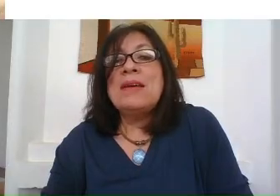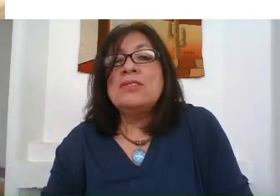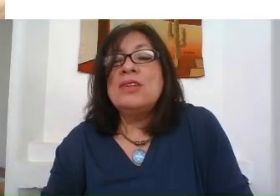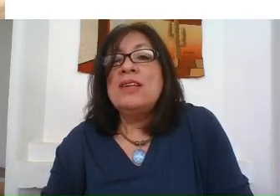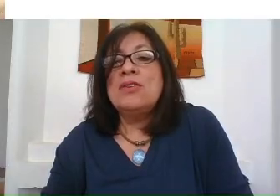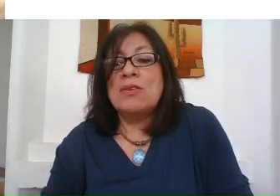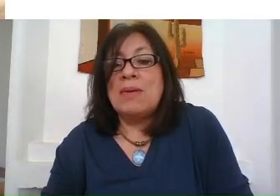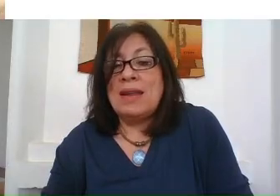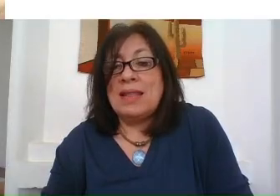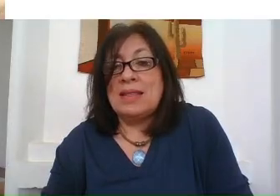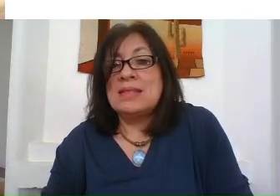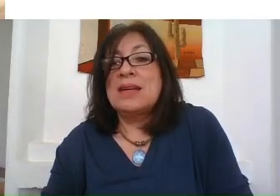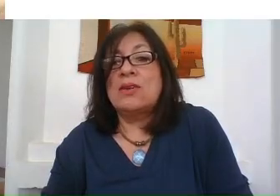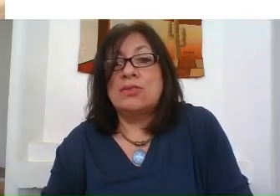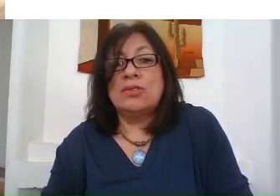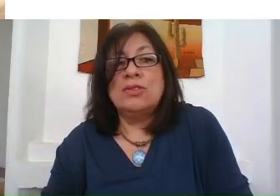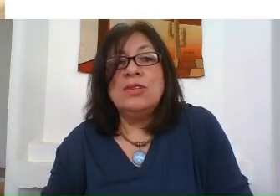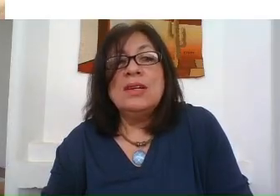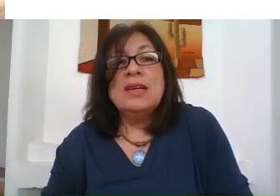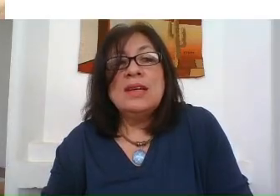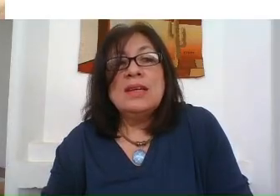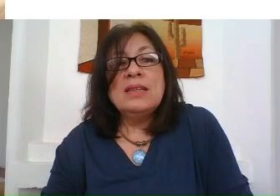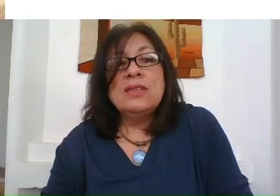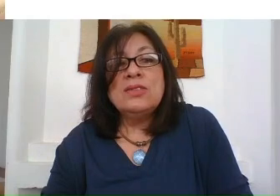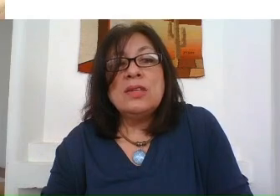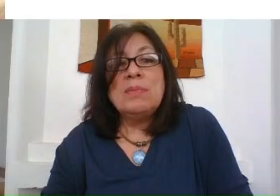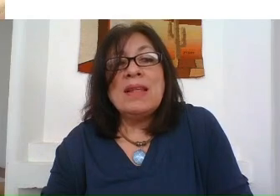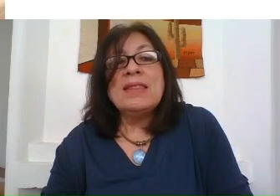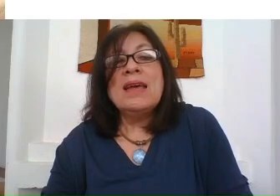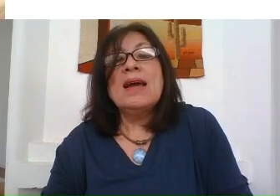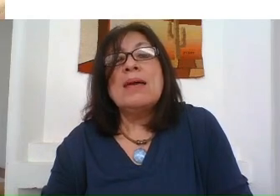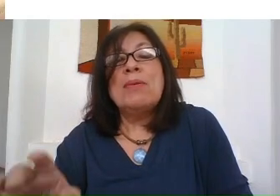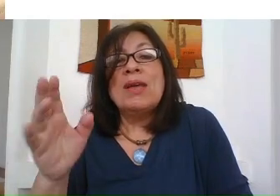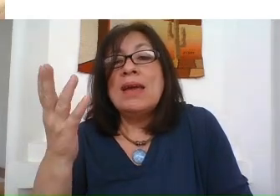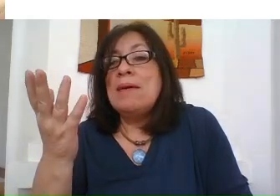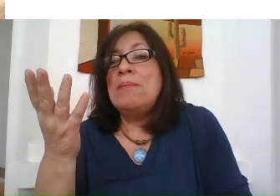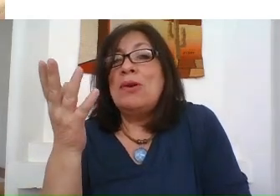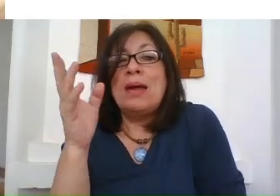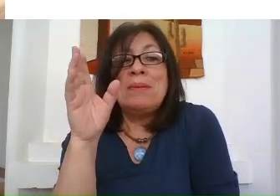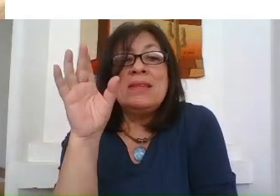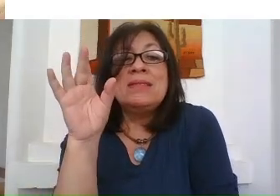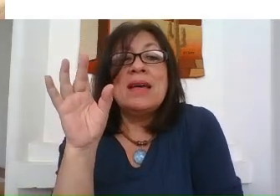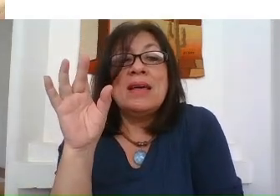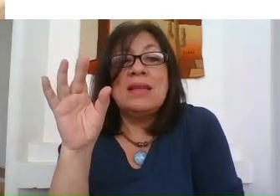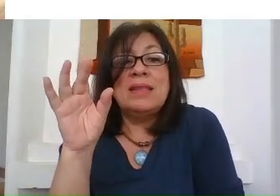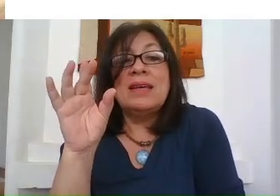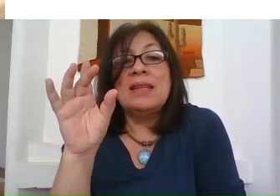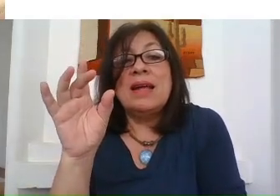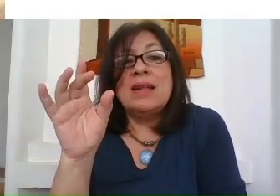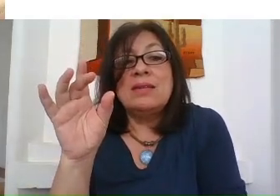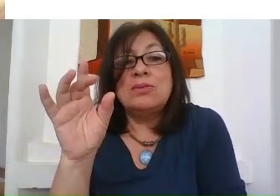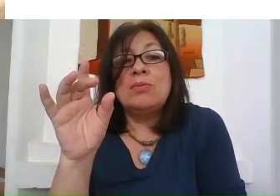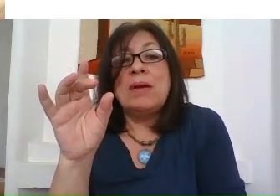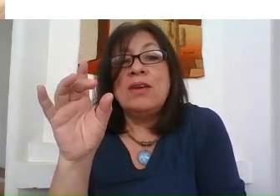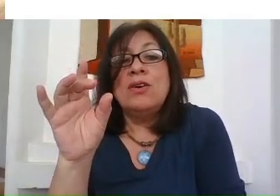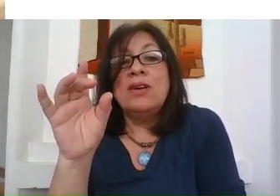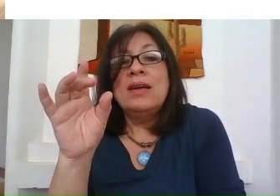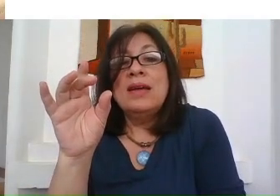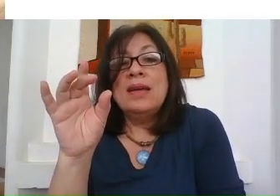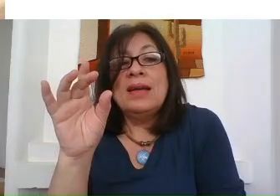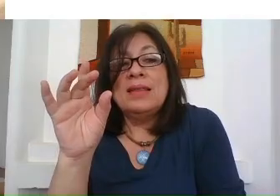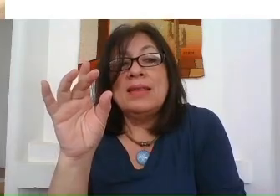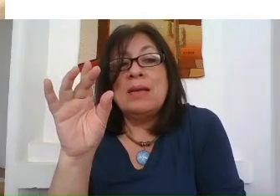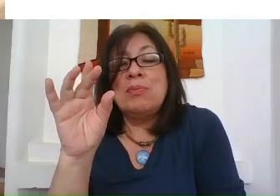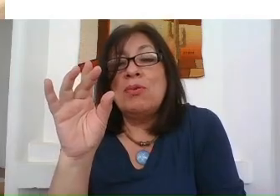de desviaciones normales del desarrollo, ¿no? Y entonces plantea que, por ejemplo, la pinza digital